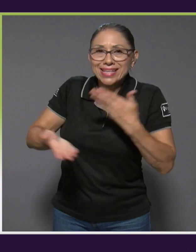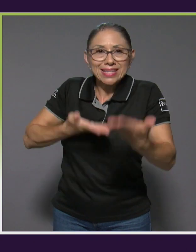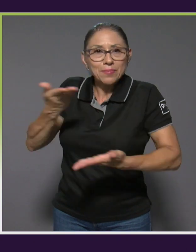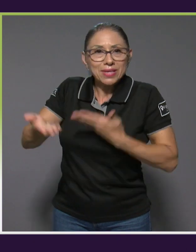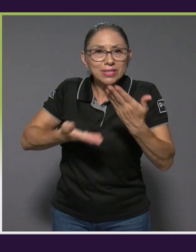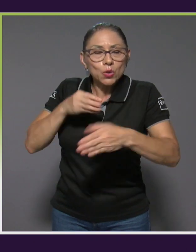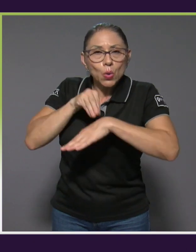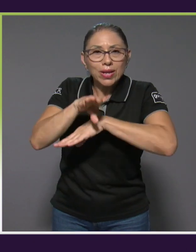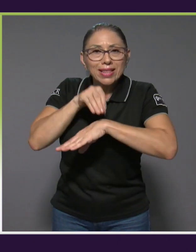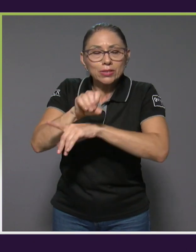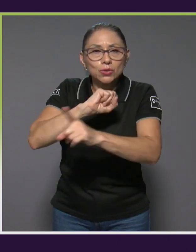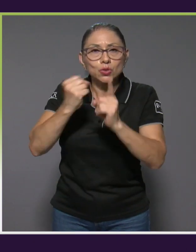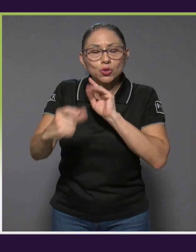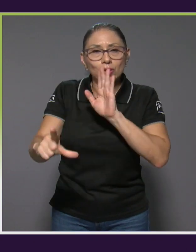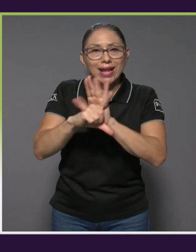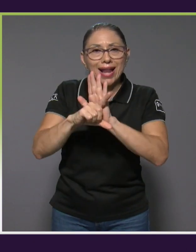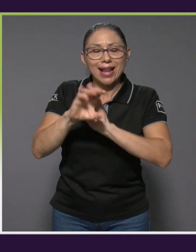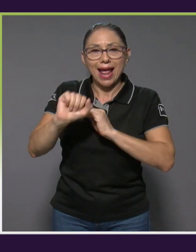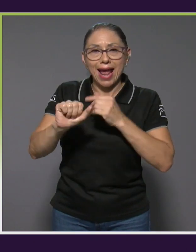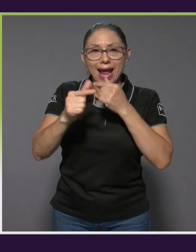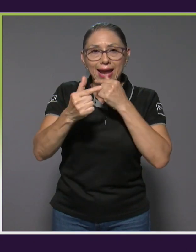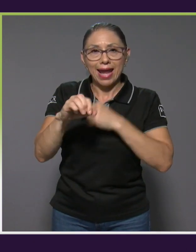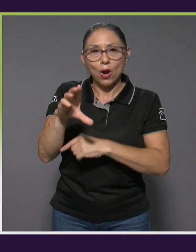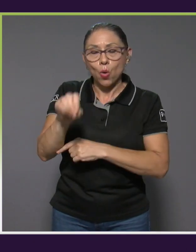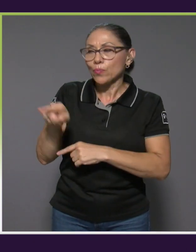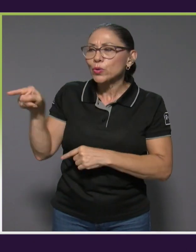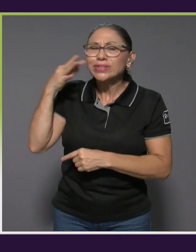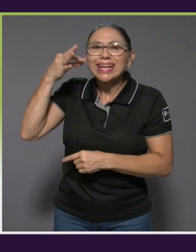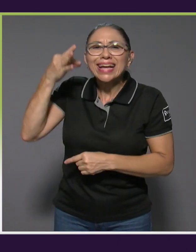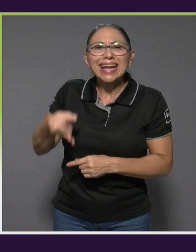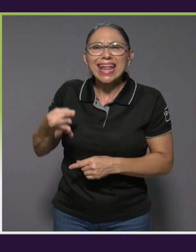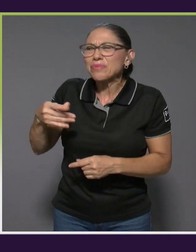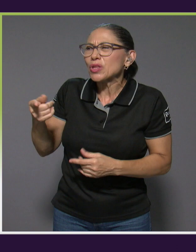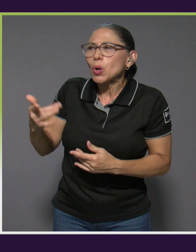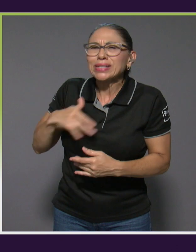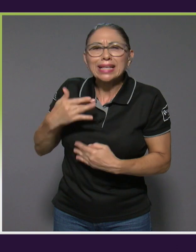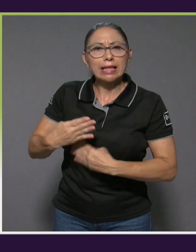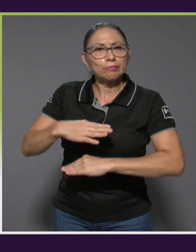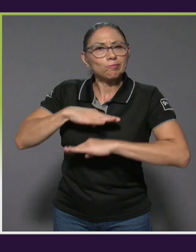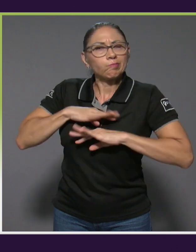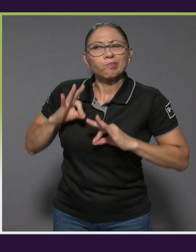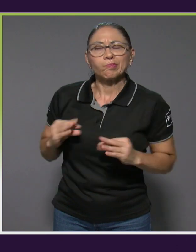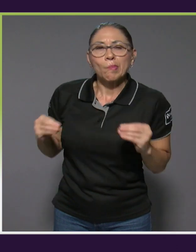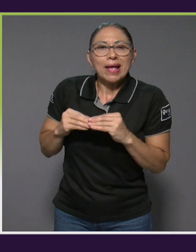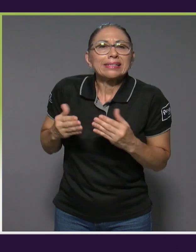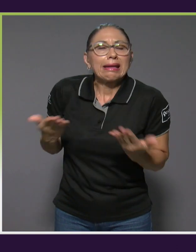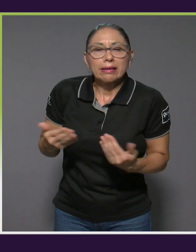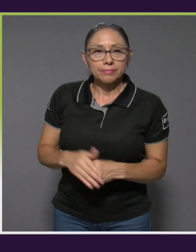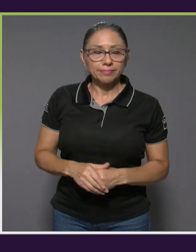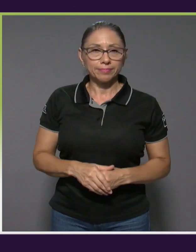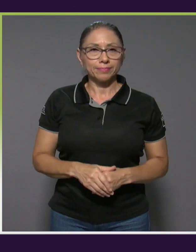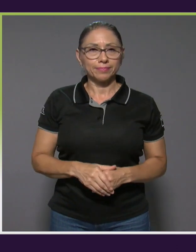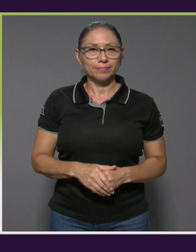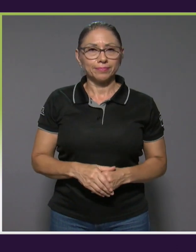de orientación sociolegal de AGECO. ¿Qué considera que es lo más gratificante, verdad, de brindar este servicio a la comunidad?